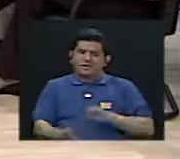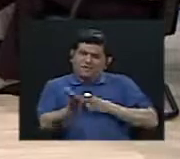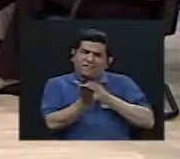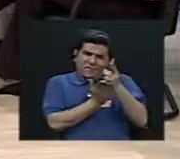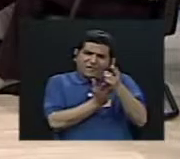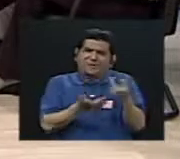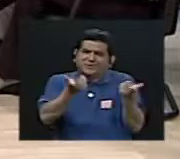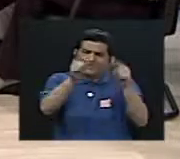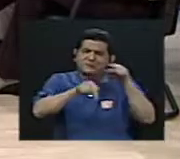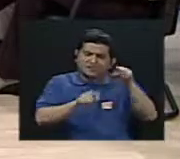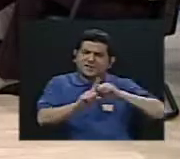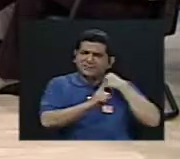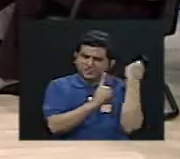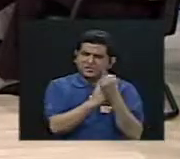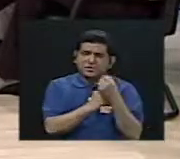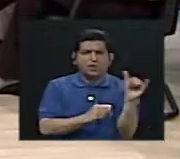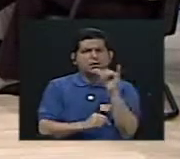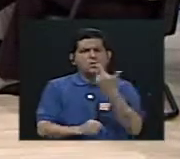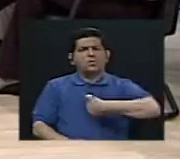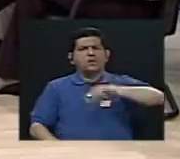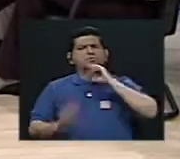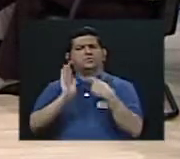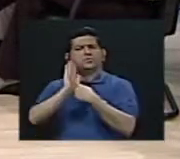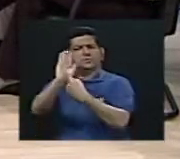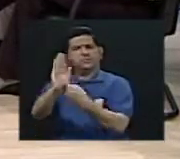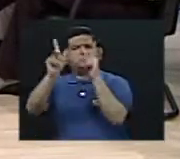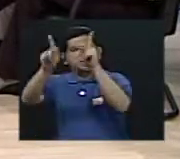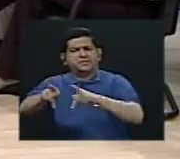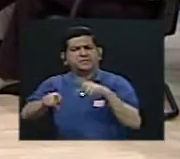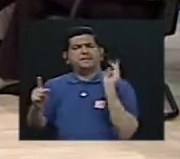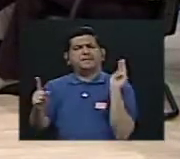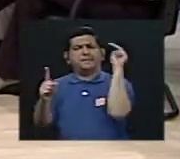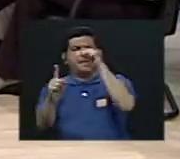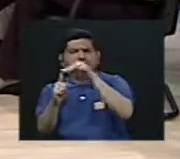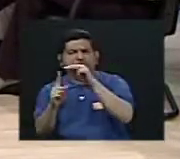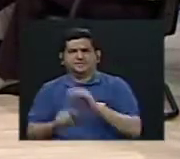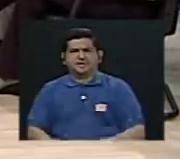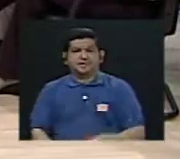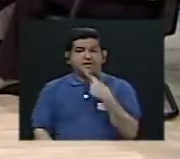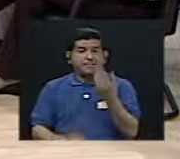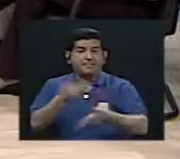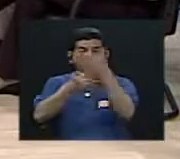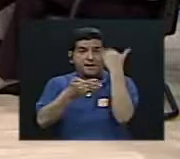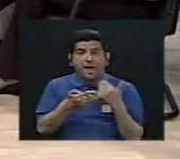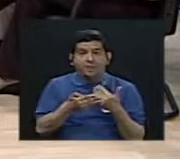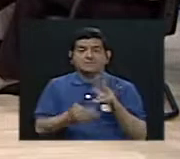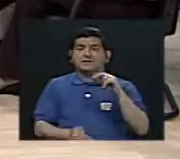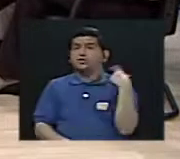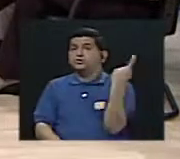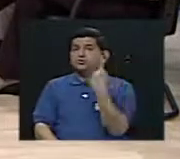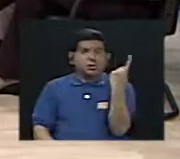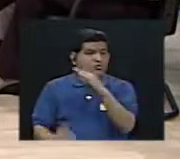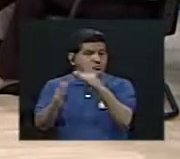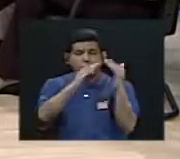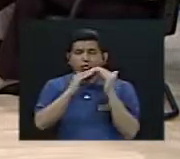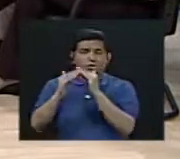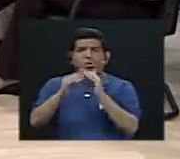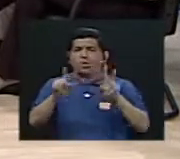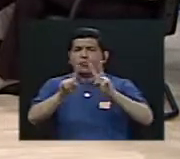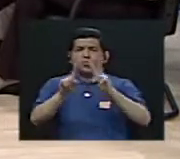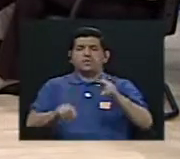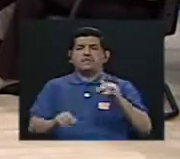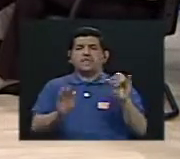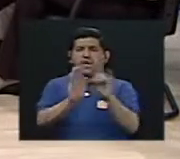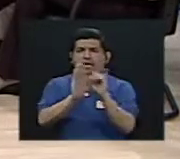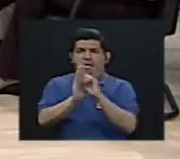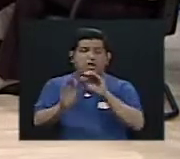con lo que pasa ahí y también poder presentarles un mensaje, lo que les decía, con el que no solo la comunidad nicoya se identifique,